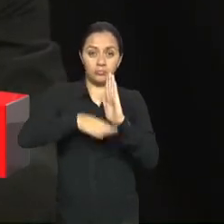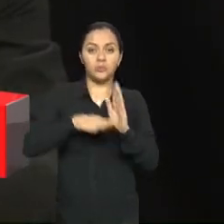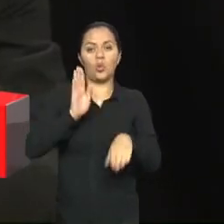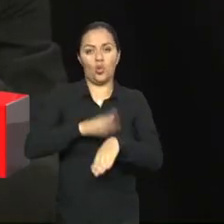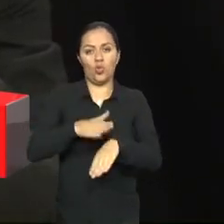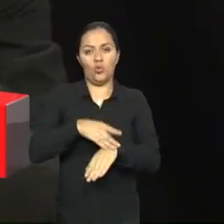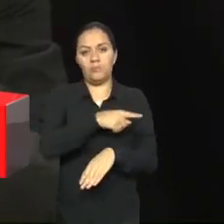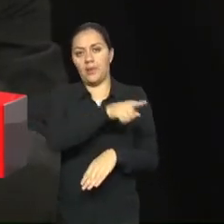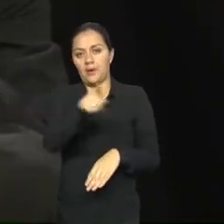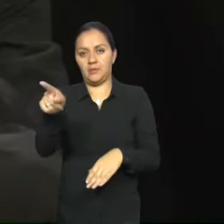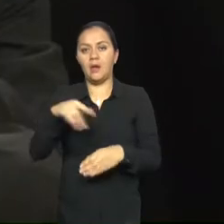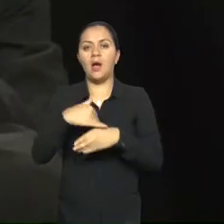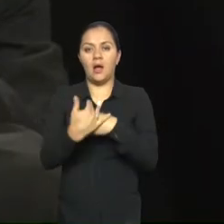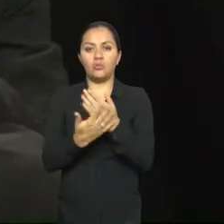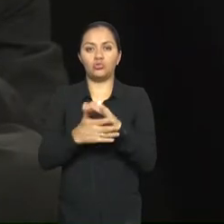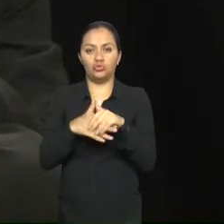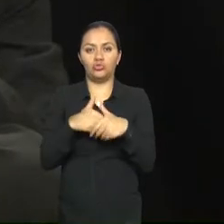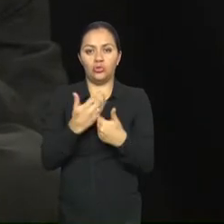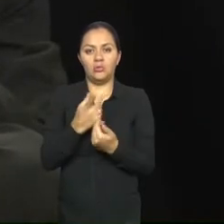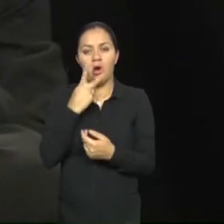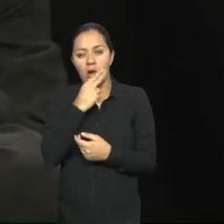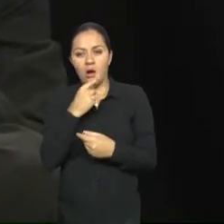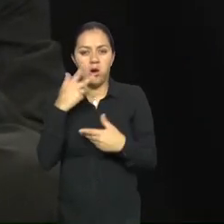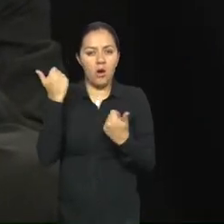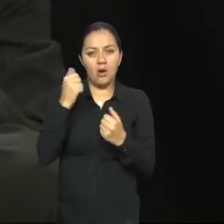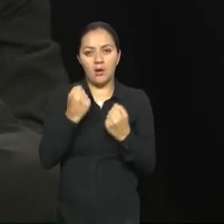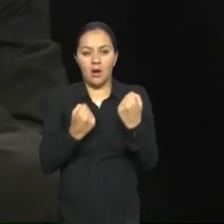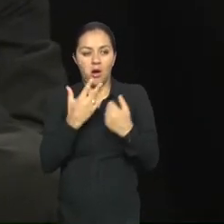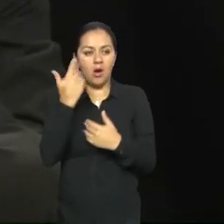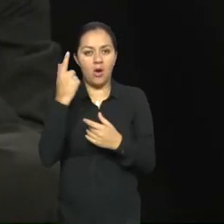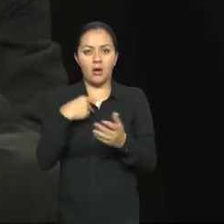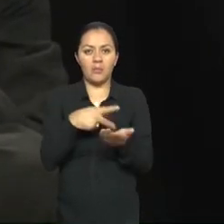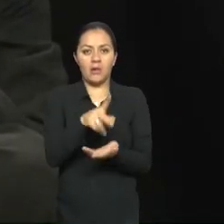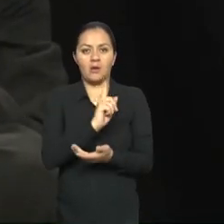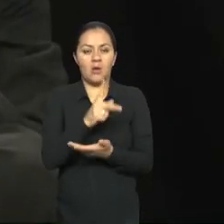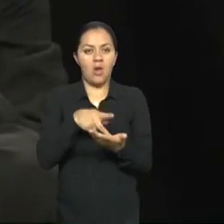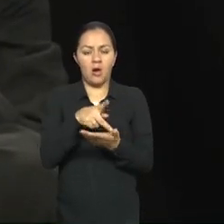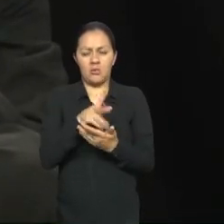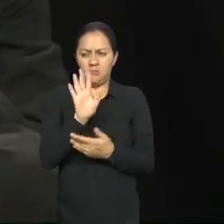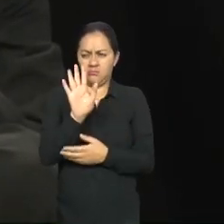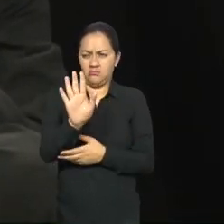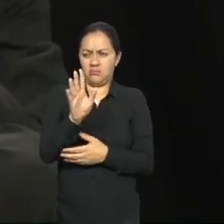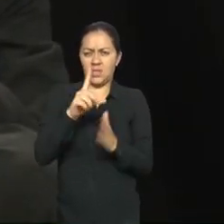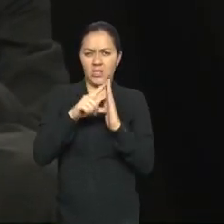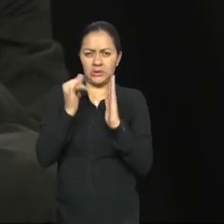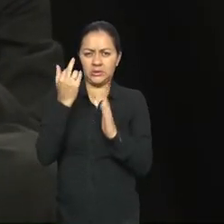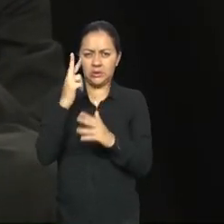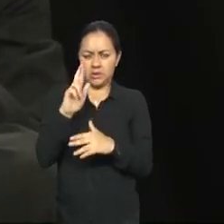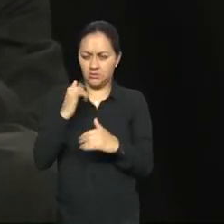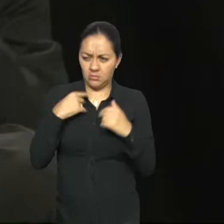estos usos y abusos de los vehículos. Sucede que se analizó en el año 2016,